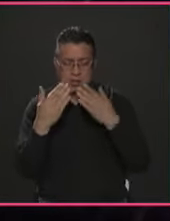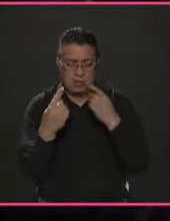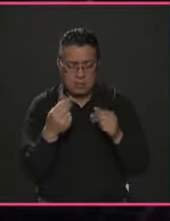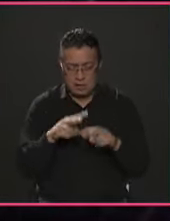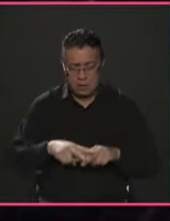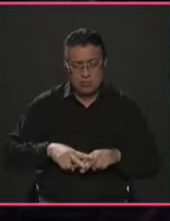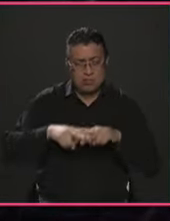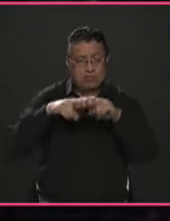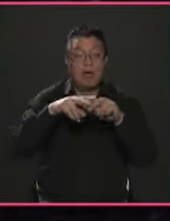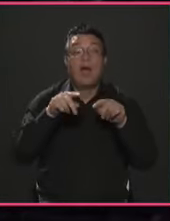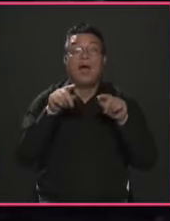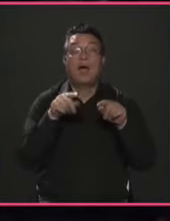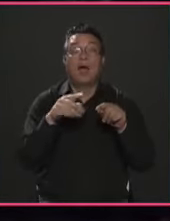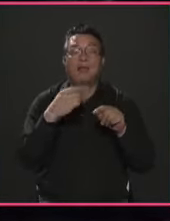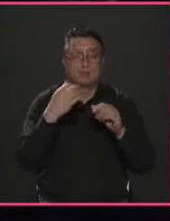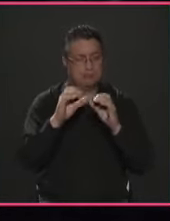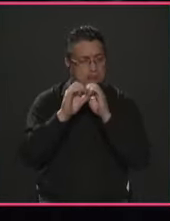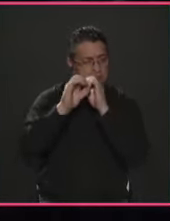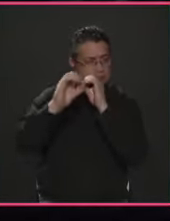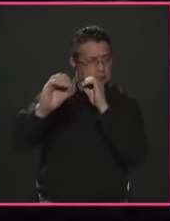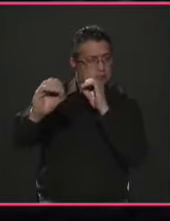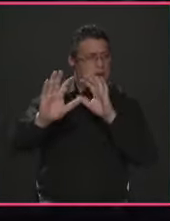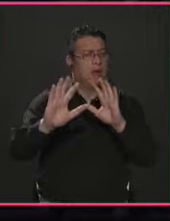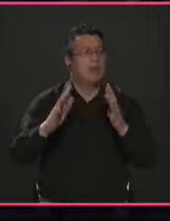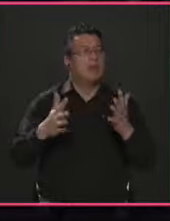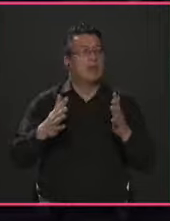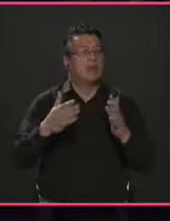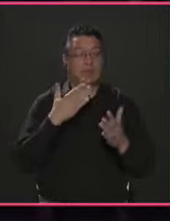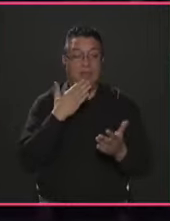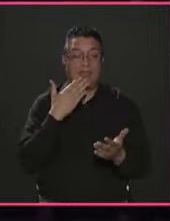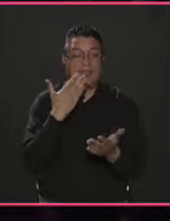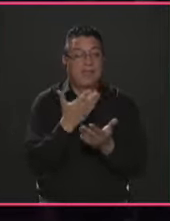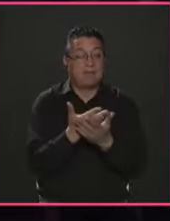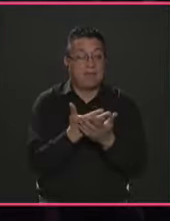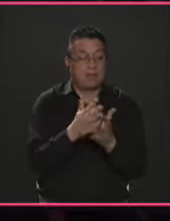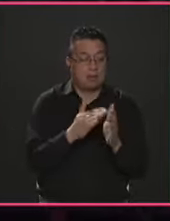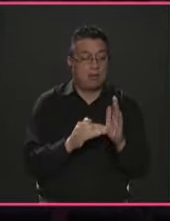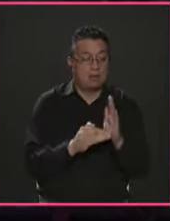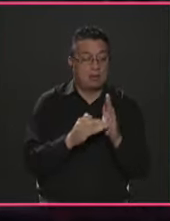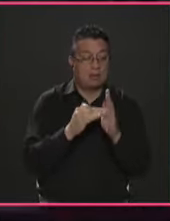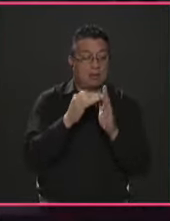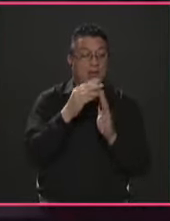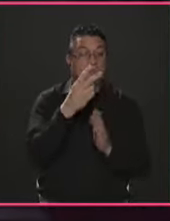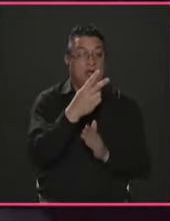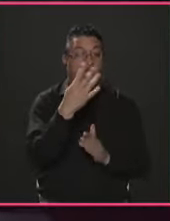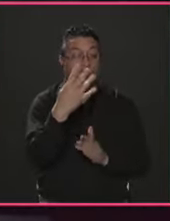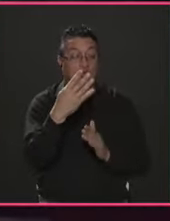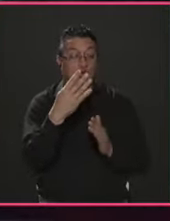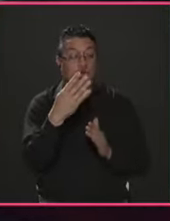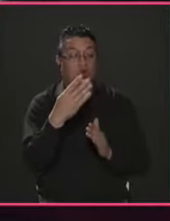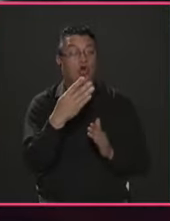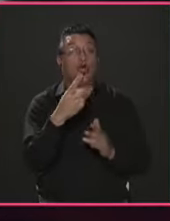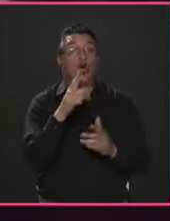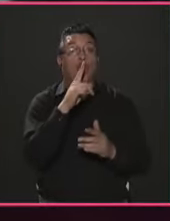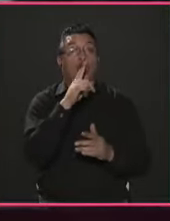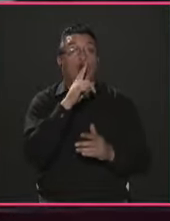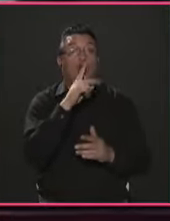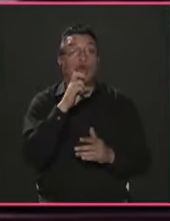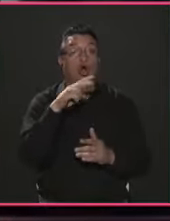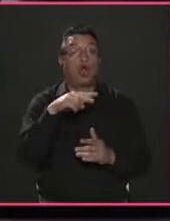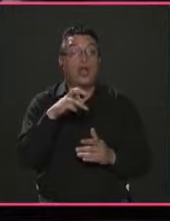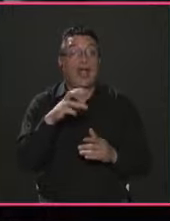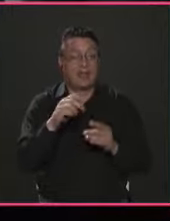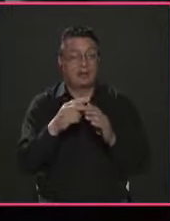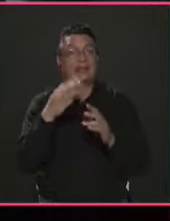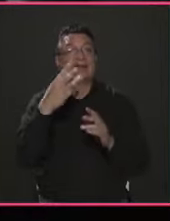que vamos a aumentar la demanda mundial de Cobra de 24 millones de toneladas a 32 millones de toneladas a 33